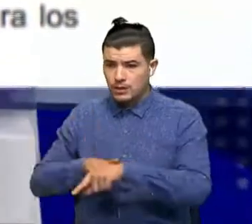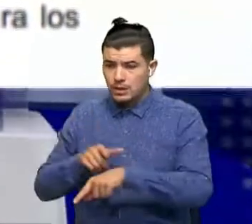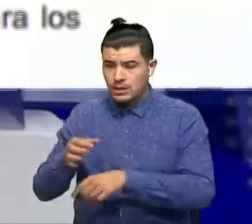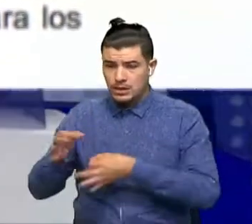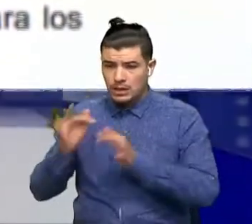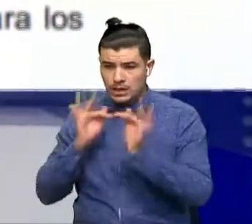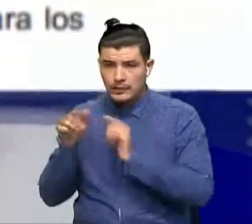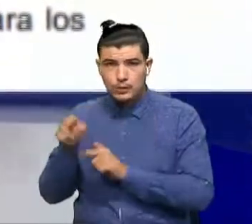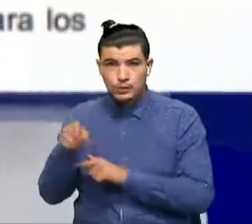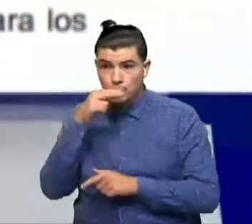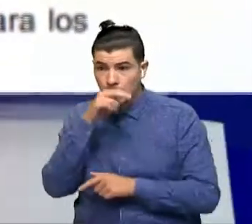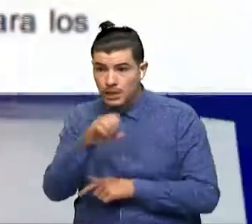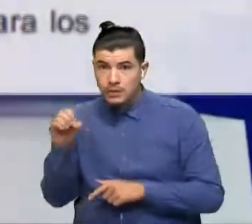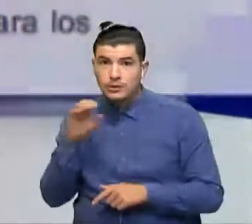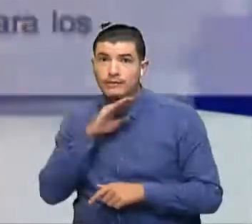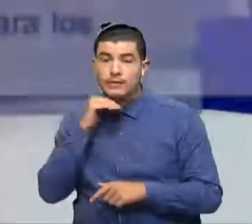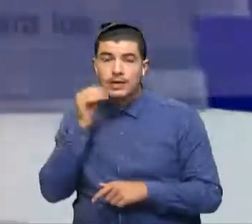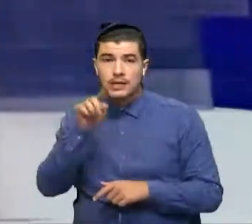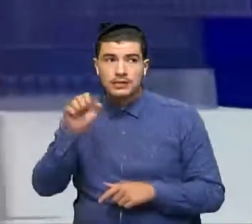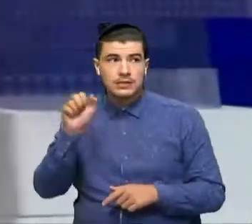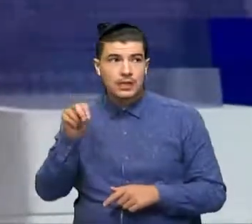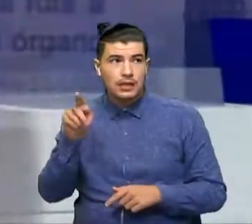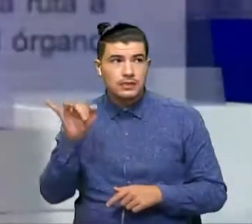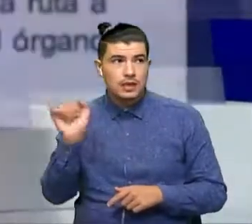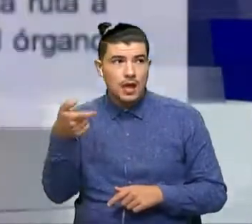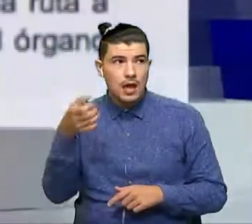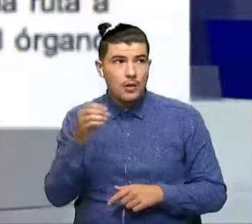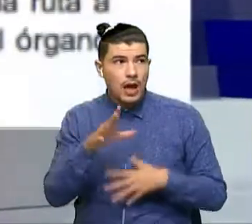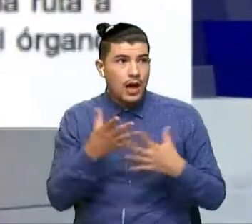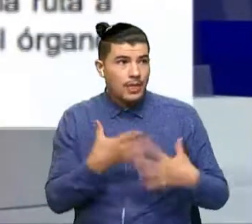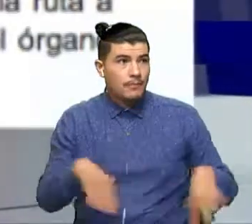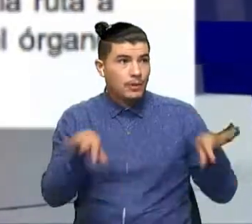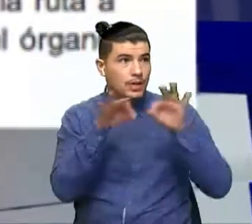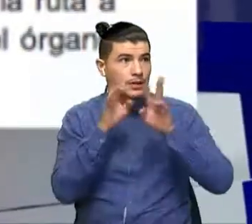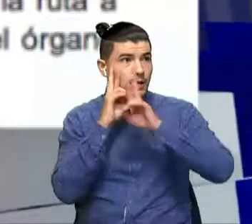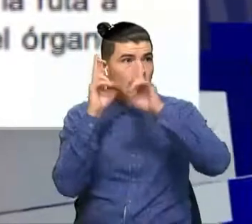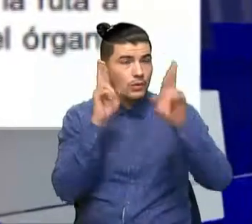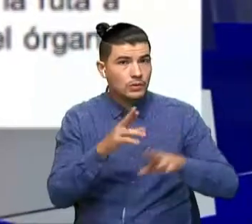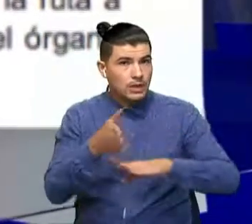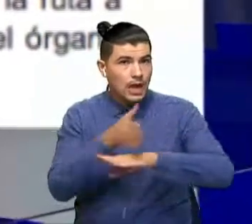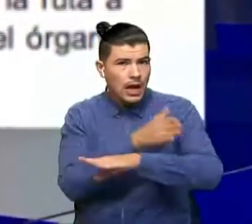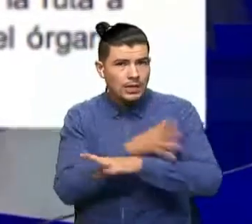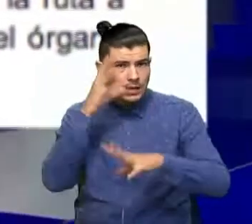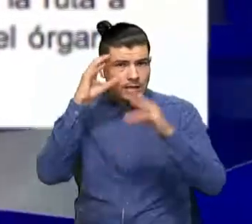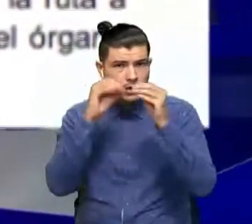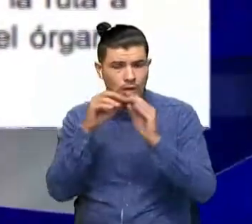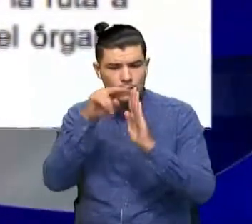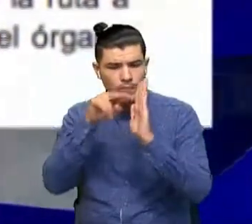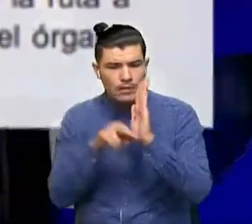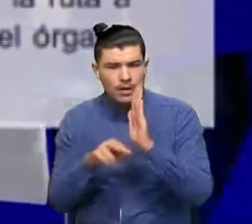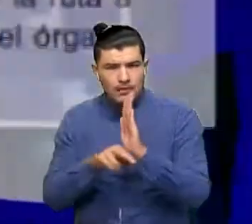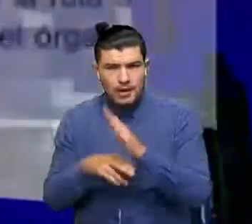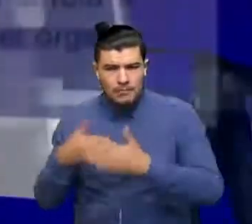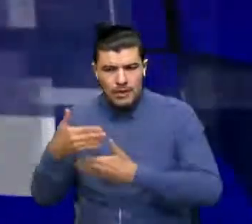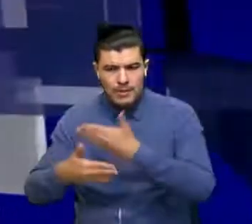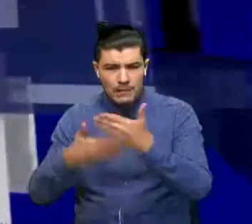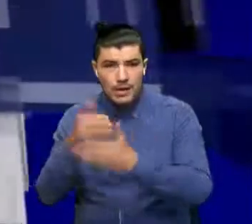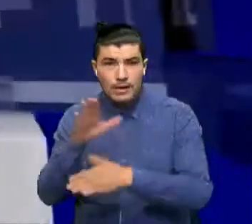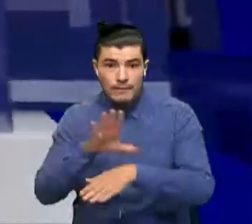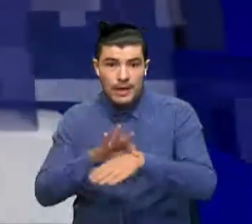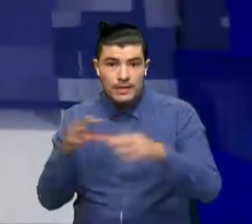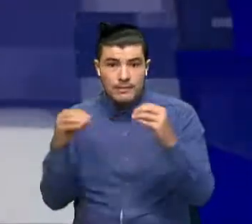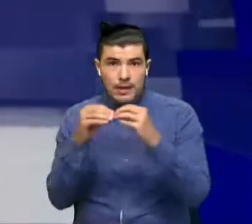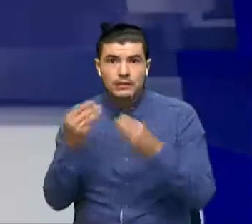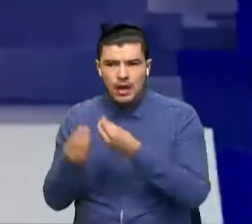de la patología del menor de edad Santiago Alexander Aparicio. Es importante destacar que previamente y de acuerdo a los protocolos establecidos, Medimás